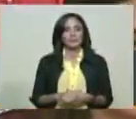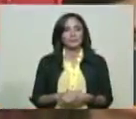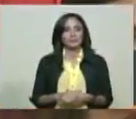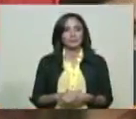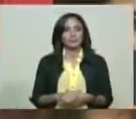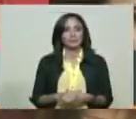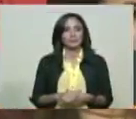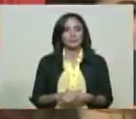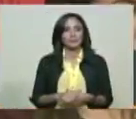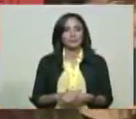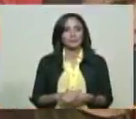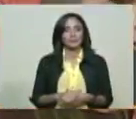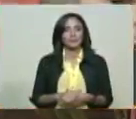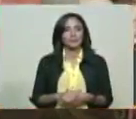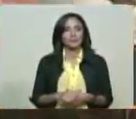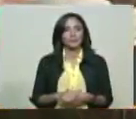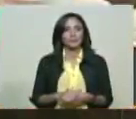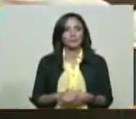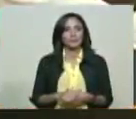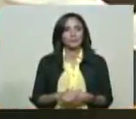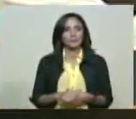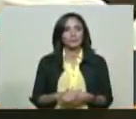yo les vuelvo a repetir